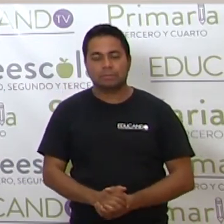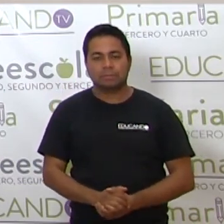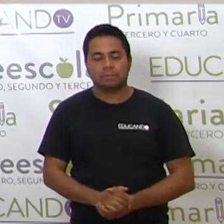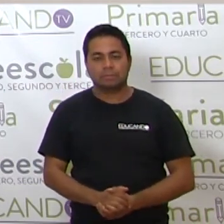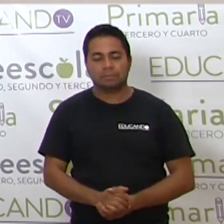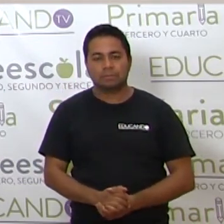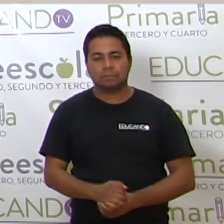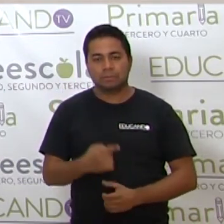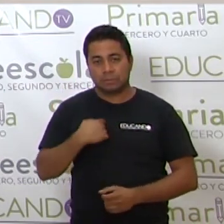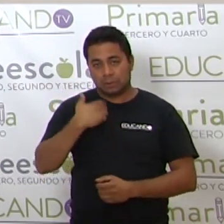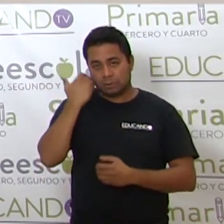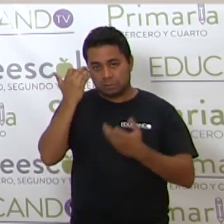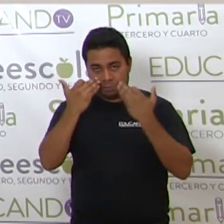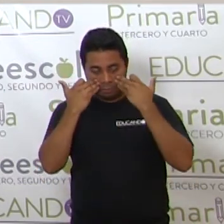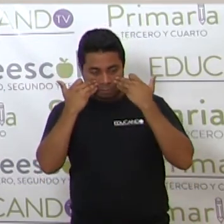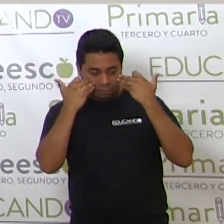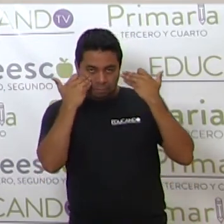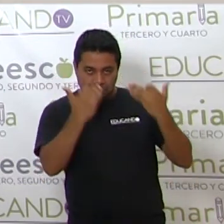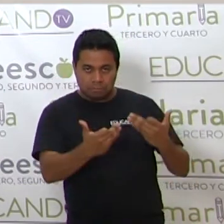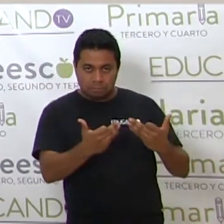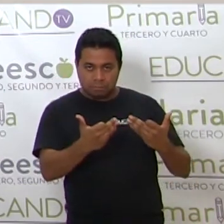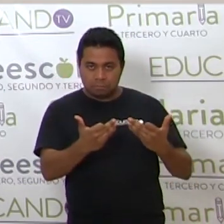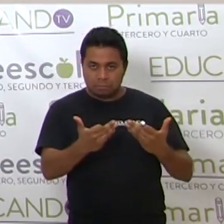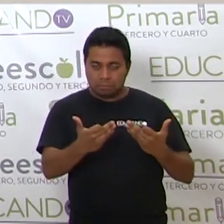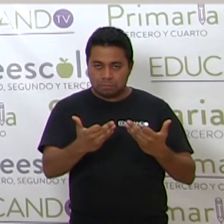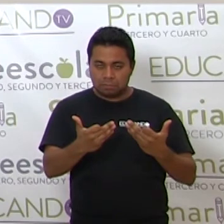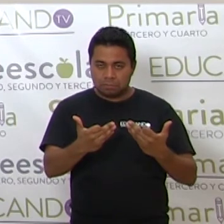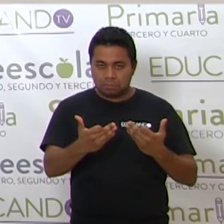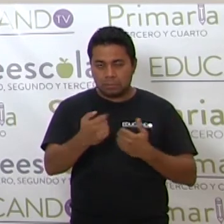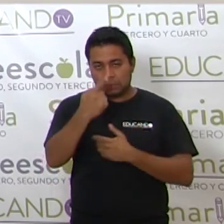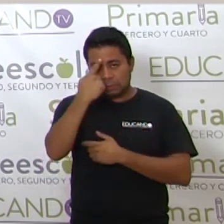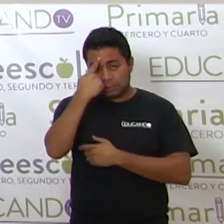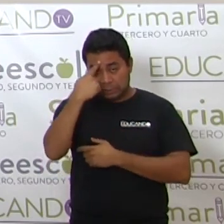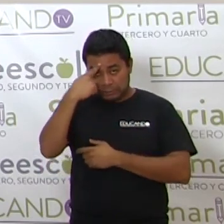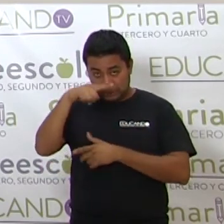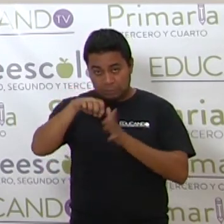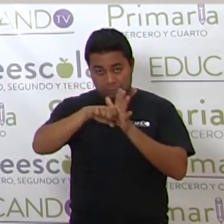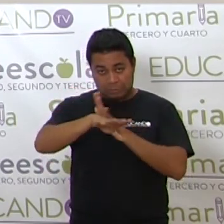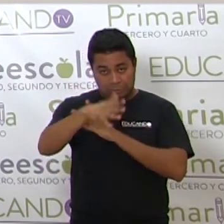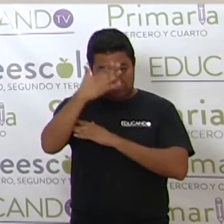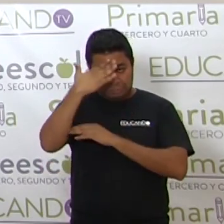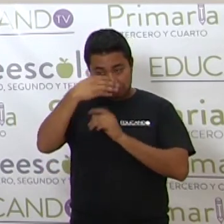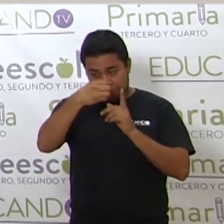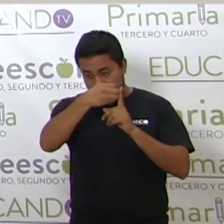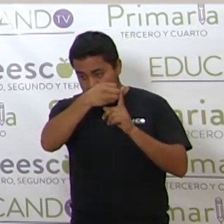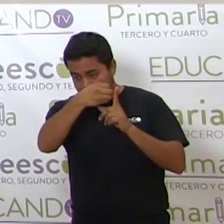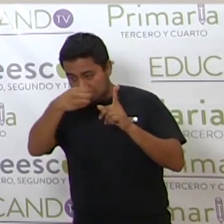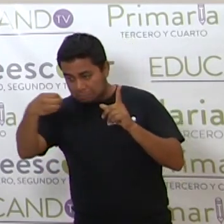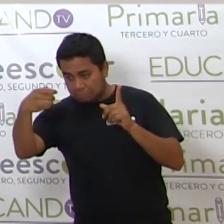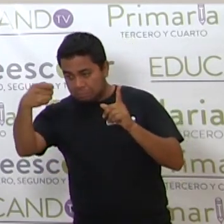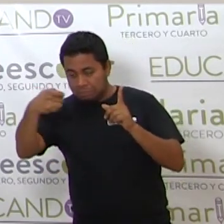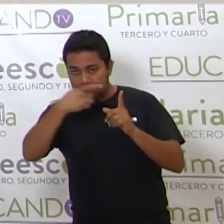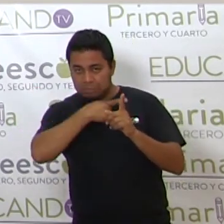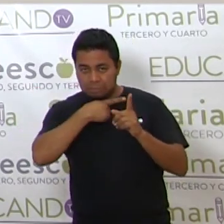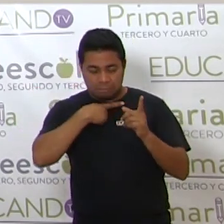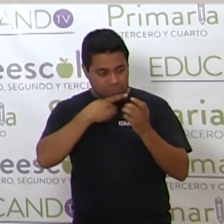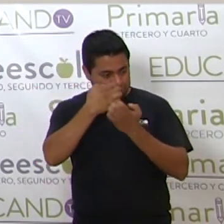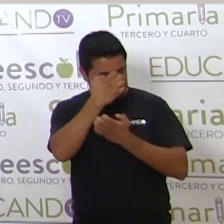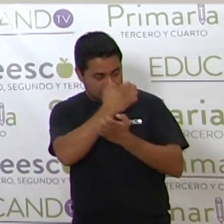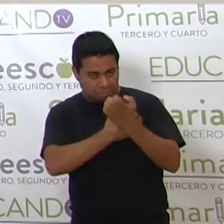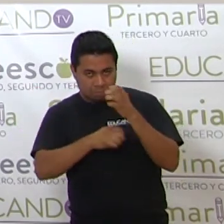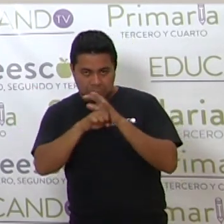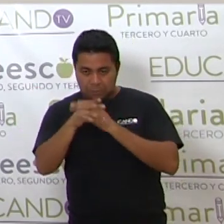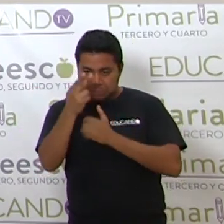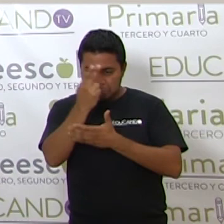y quiero que observes bien en primeras para saber que lo hicimos adecuadamente observamos que el dibujo de